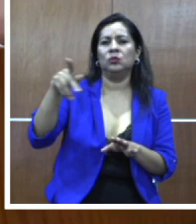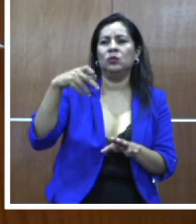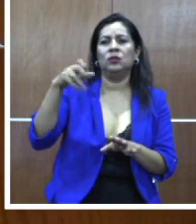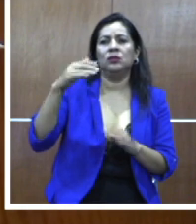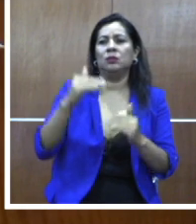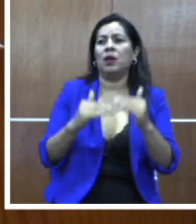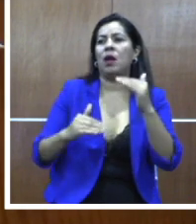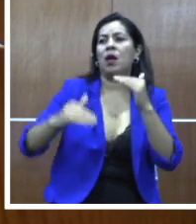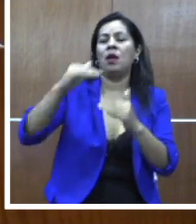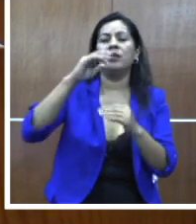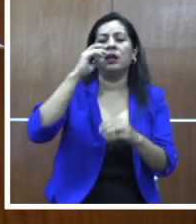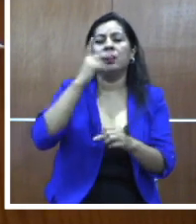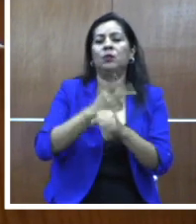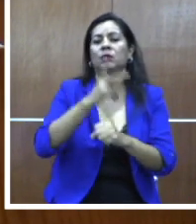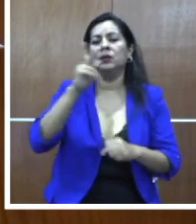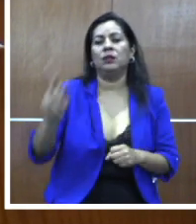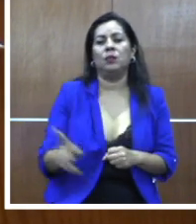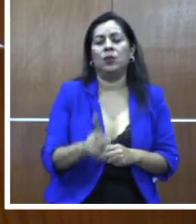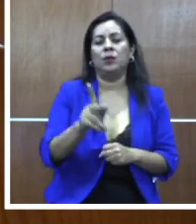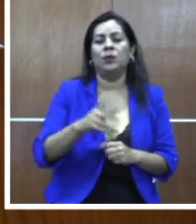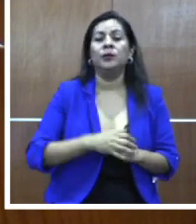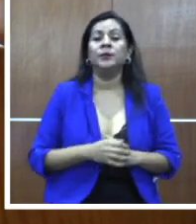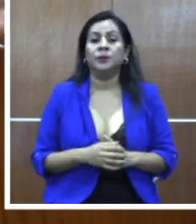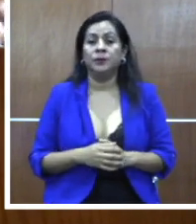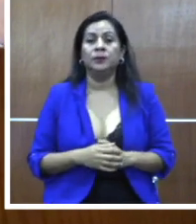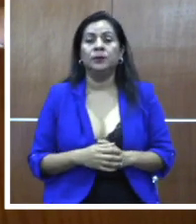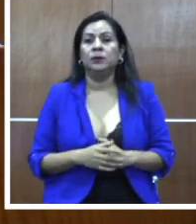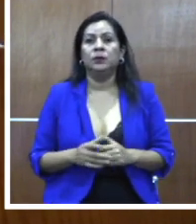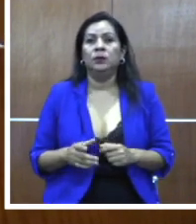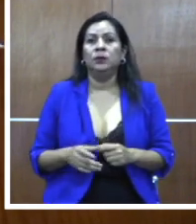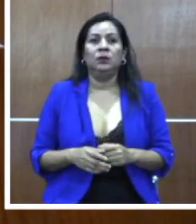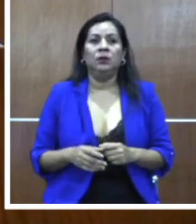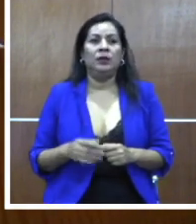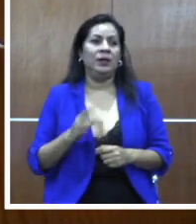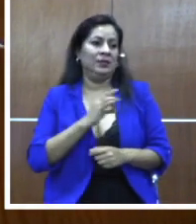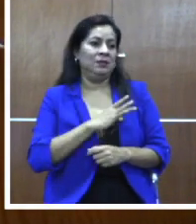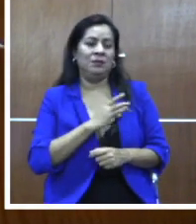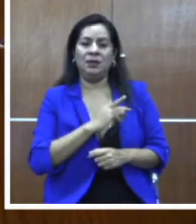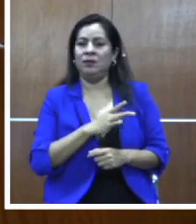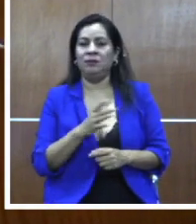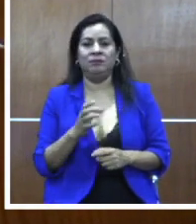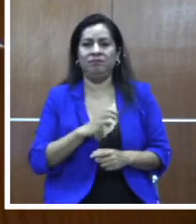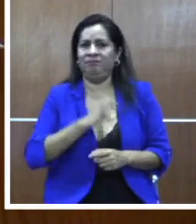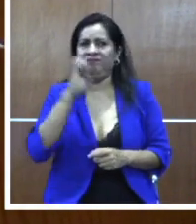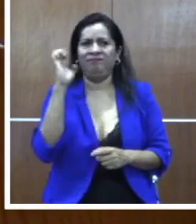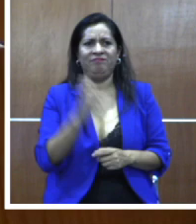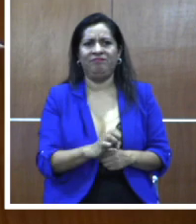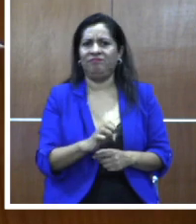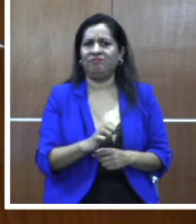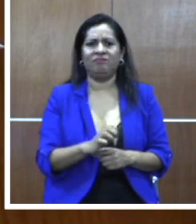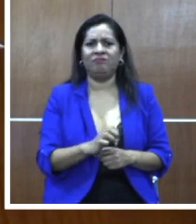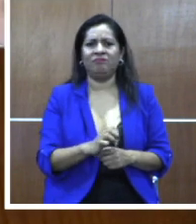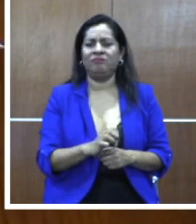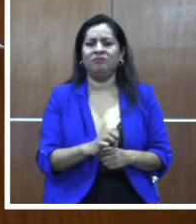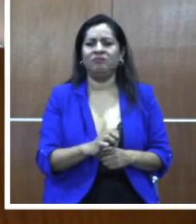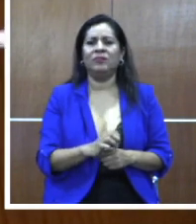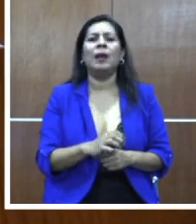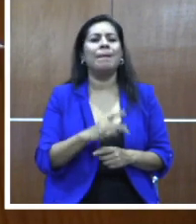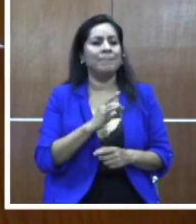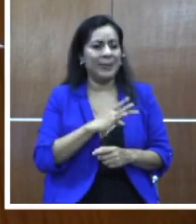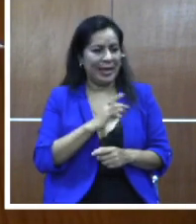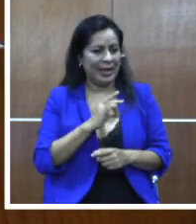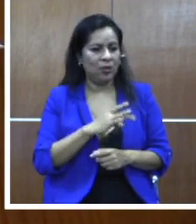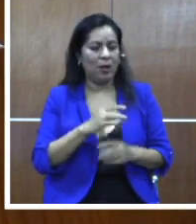por encima de la voluntad popular. No es fobia lo que tienen, es miedo. Miedo